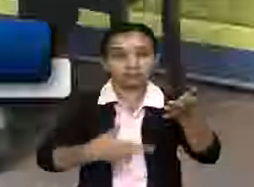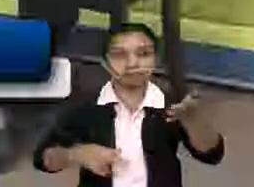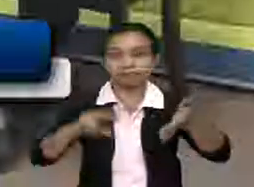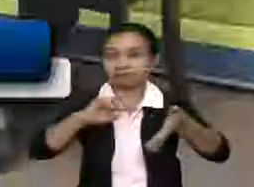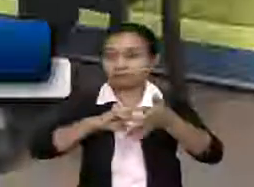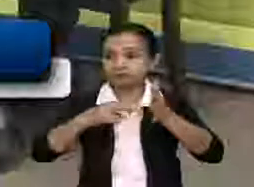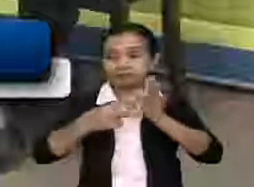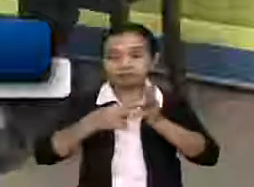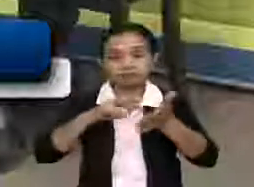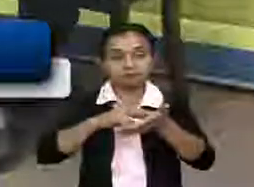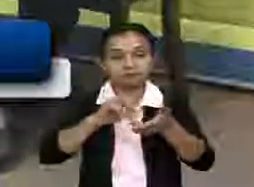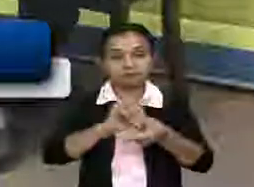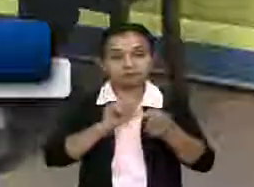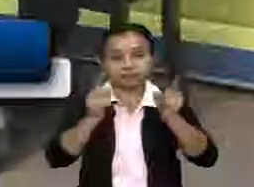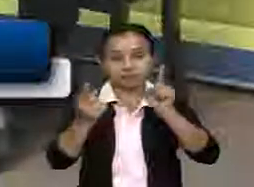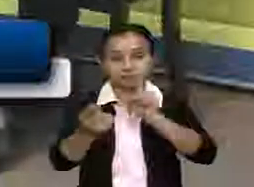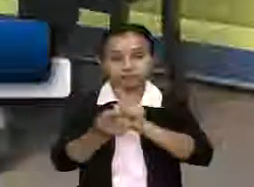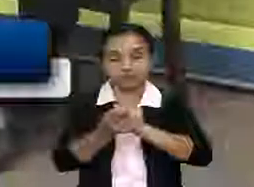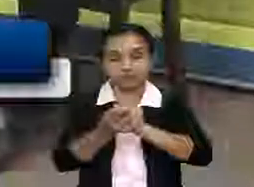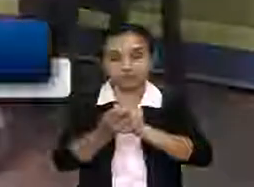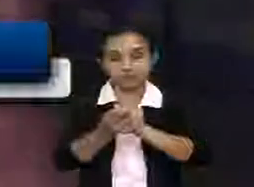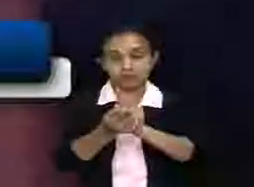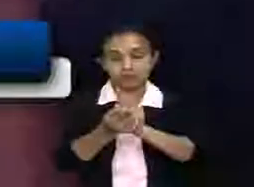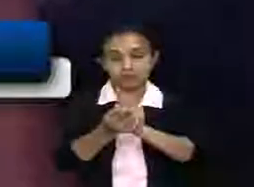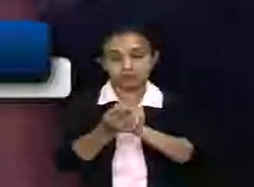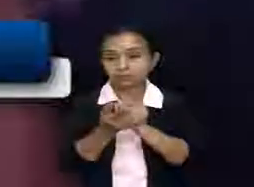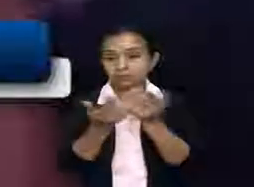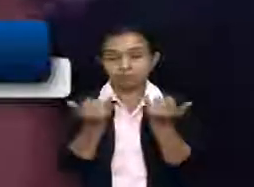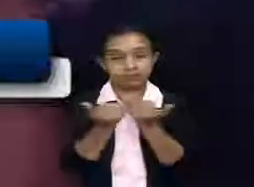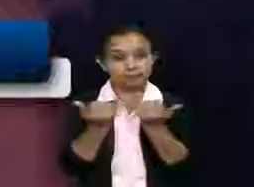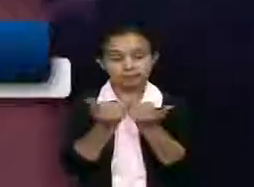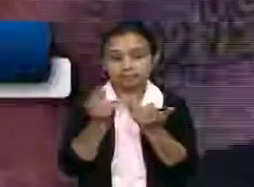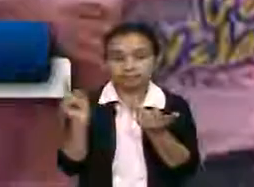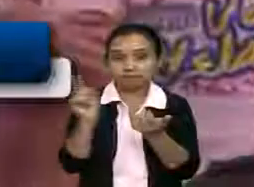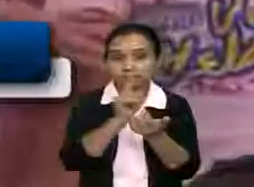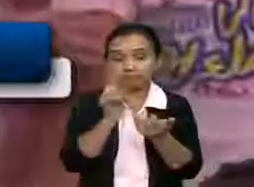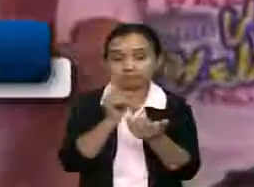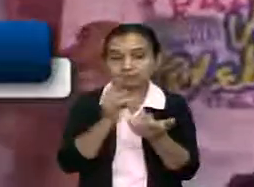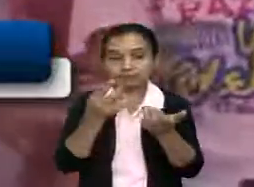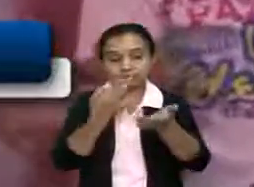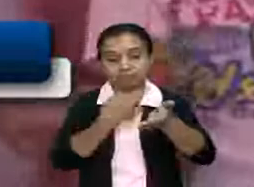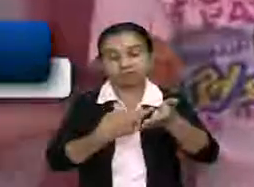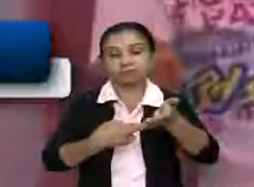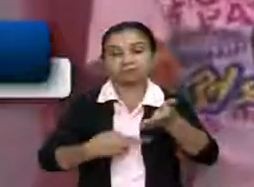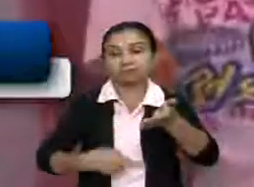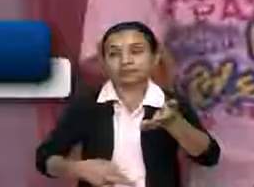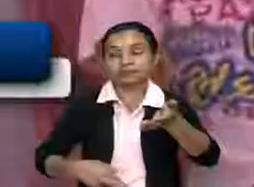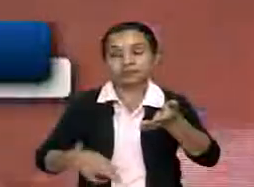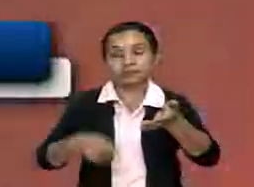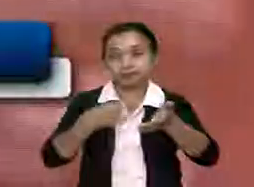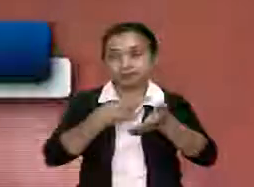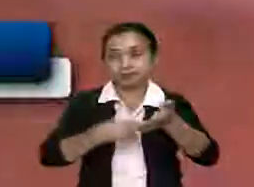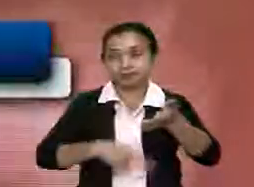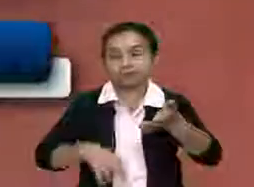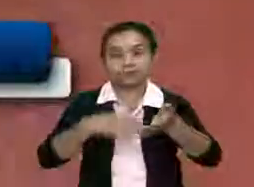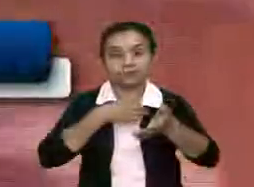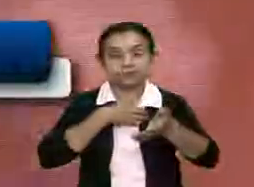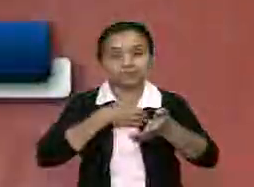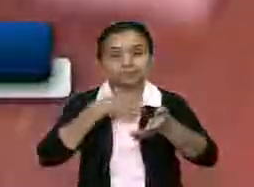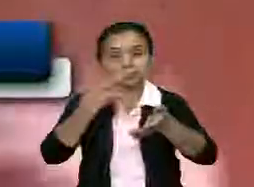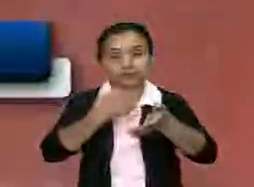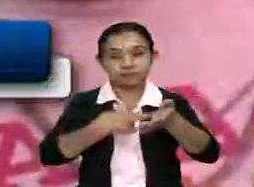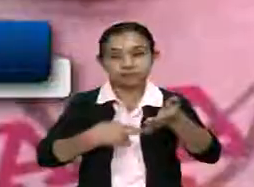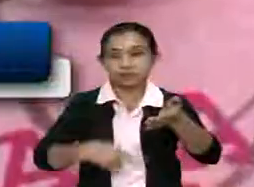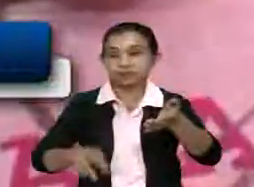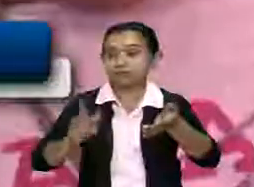trasplante prácticamente verdad bueno es un órgano sólido es un trasplante en este caso el tejido que es la sangre la sangre